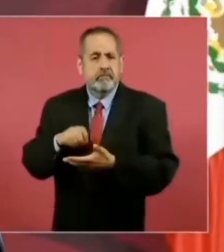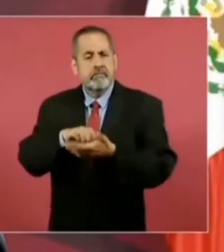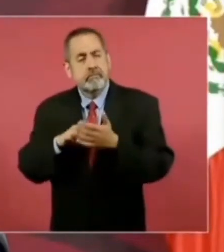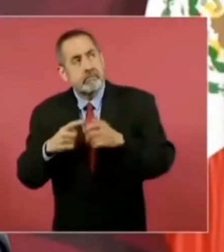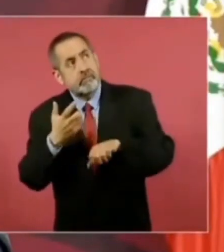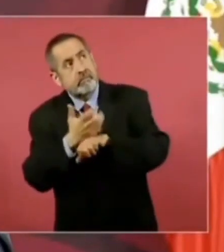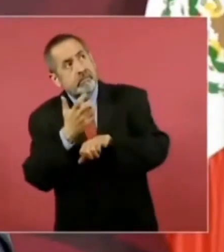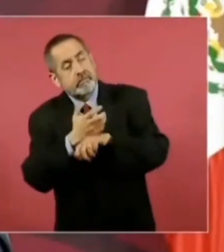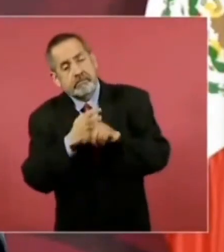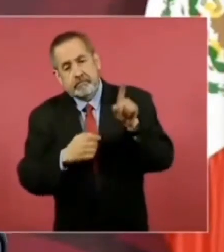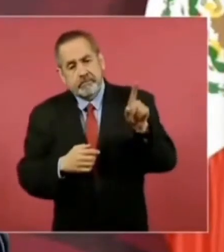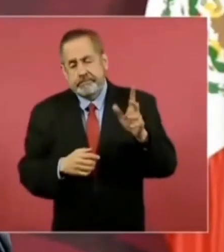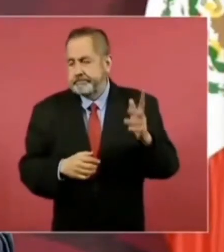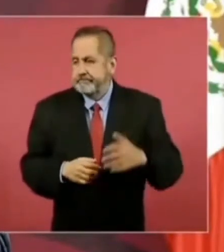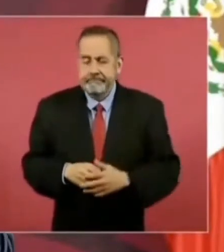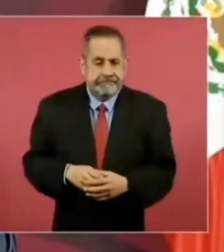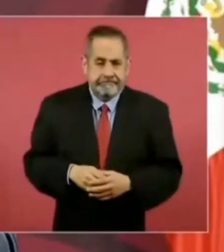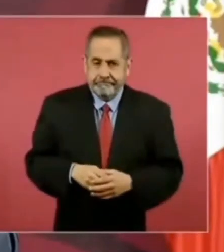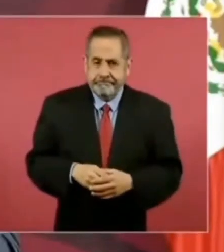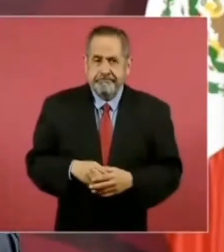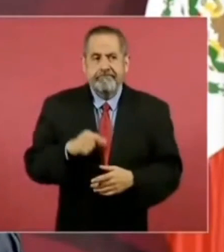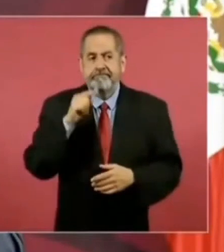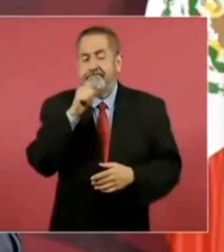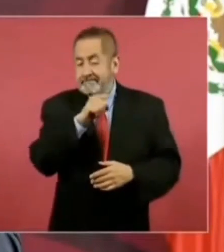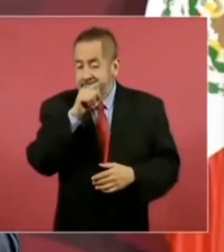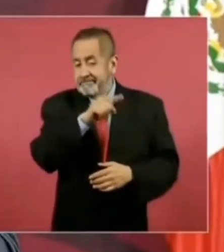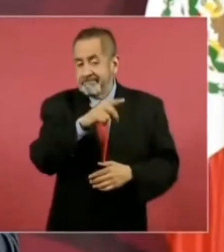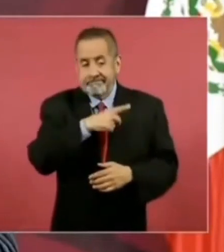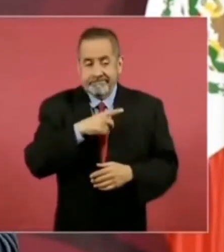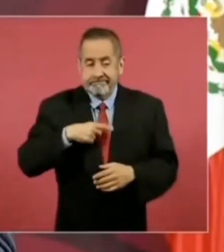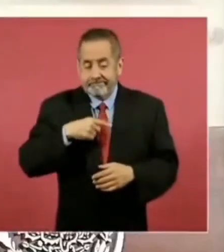Unidos, tienen que revisar